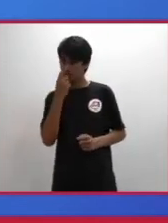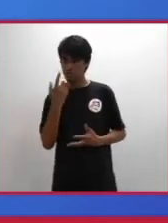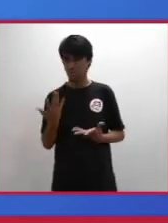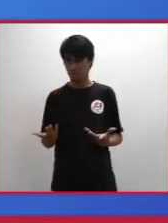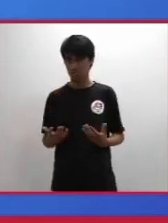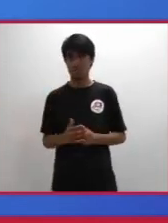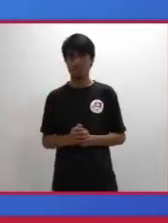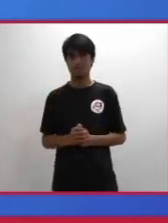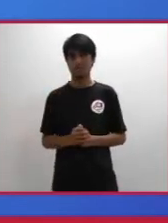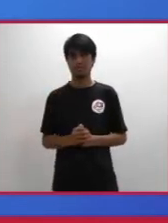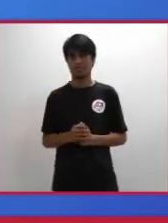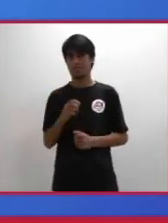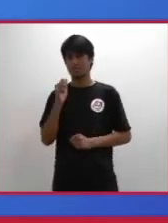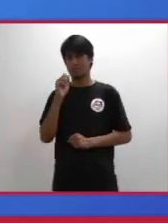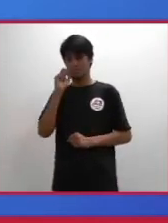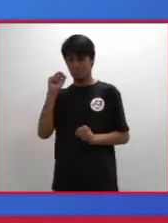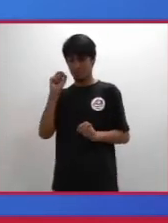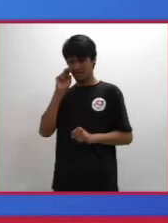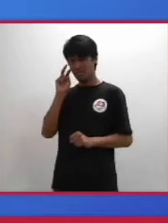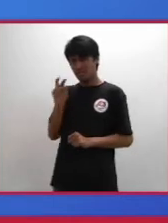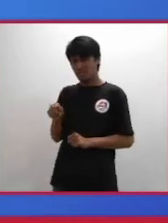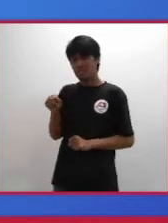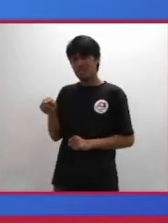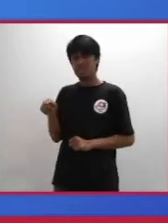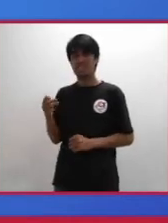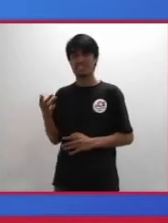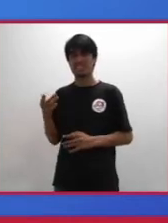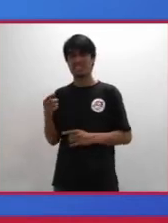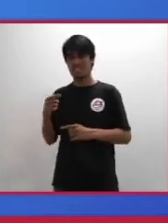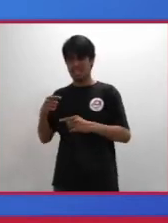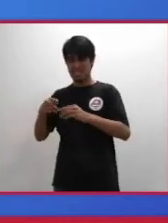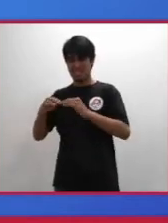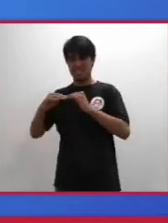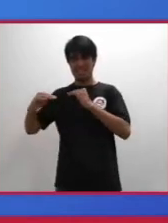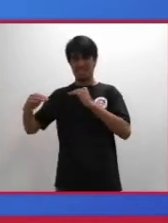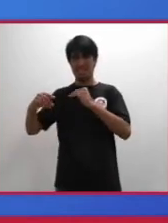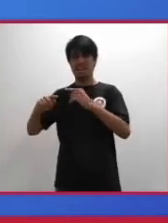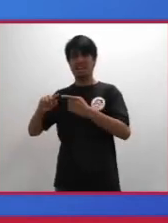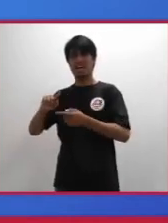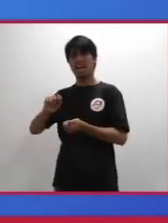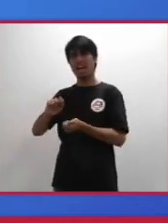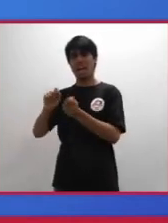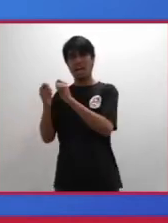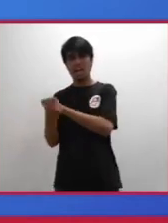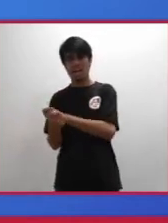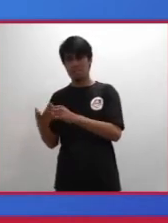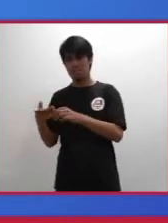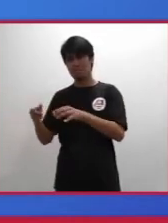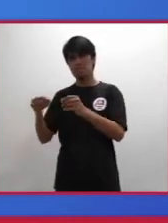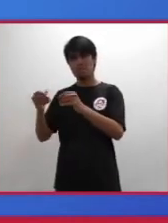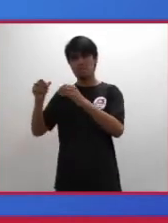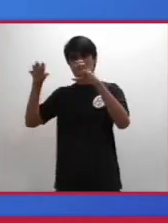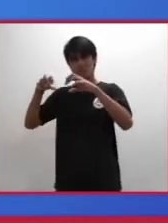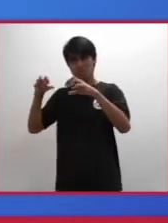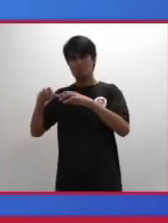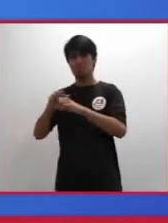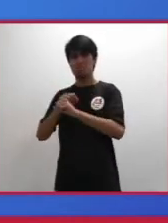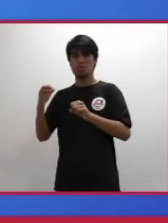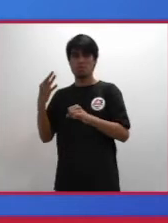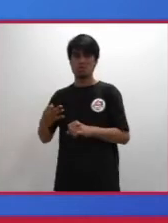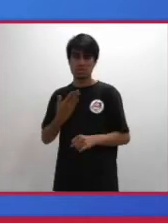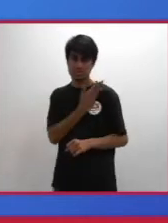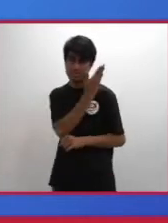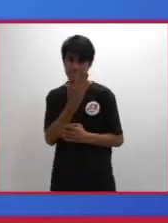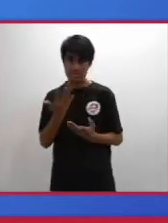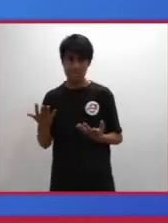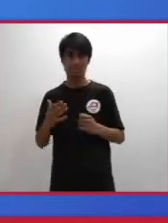caso podemos ver de que el ambiente cambió y eso propició a que sucedan, por ejemplo, este tipo de accidentes.